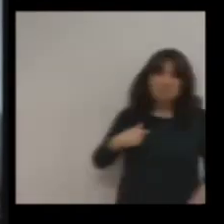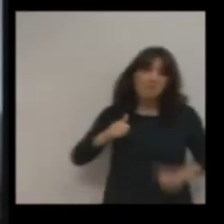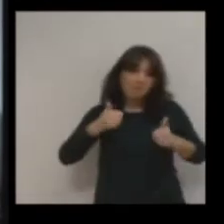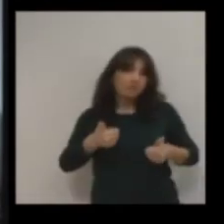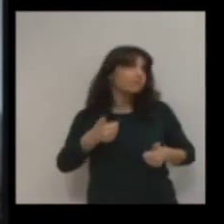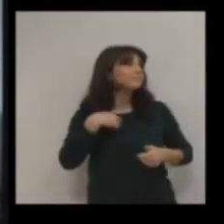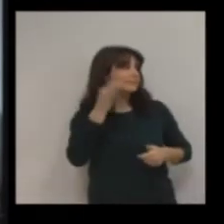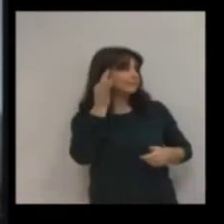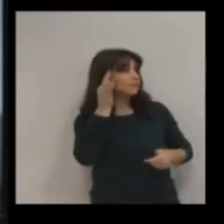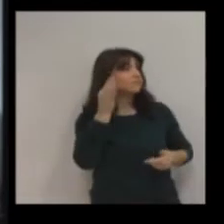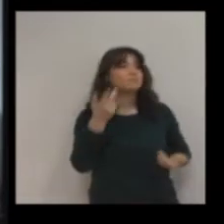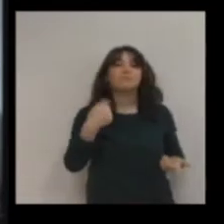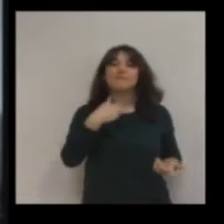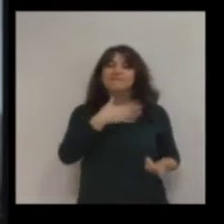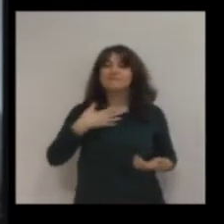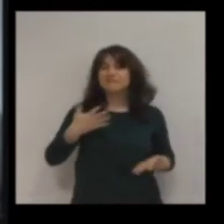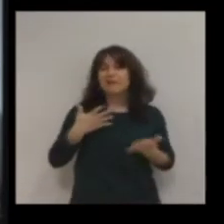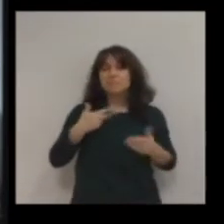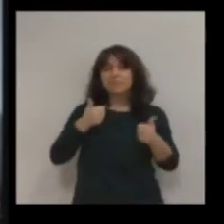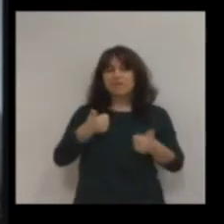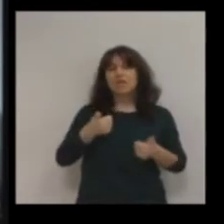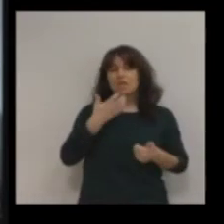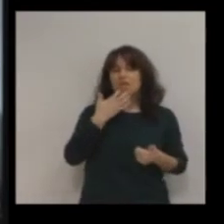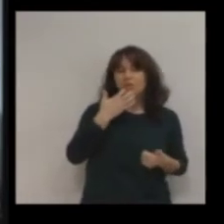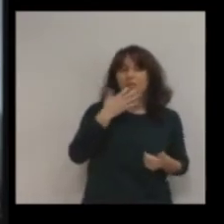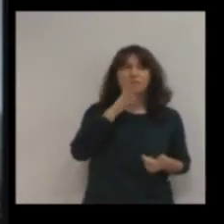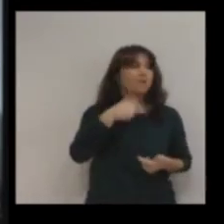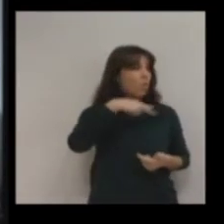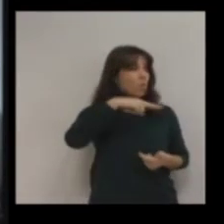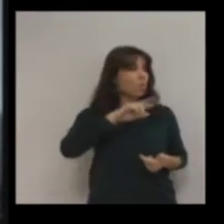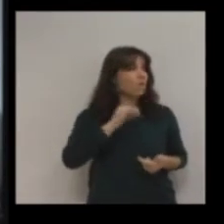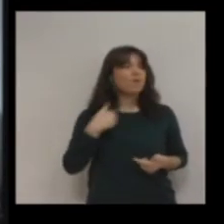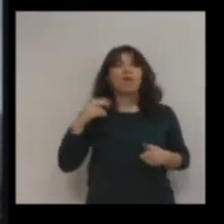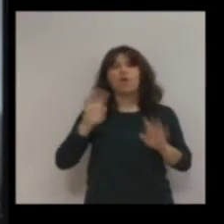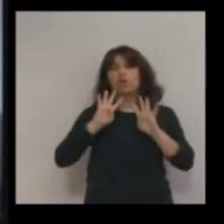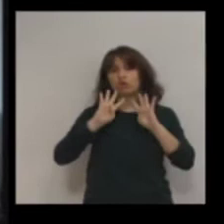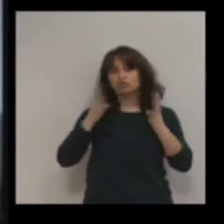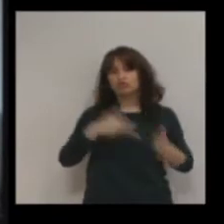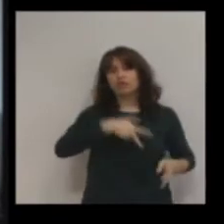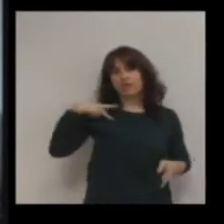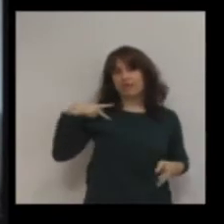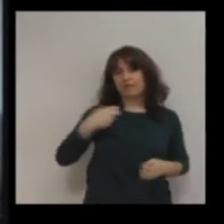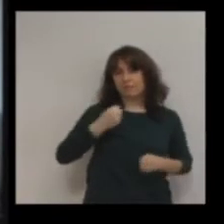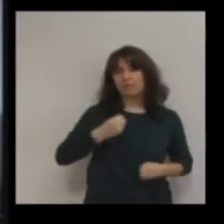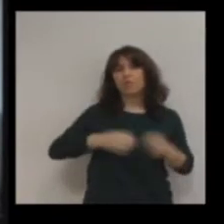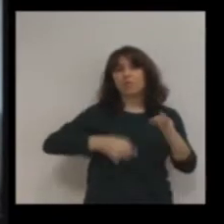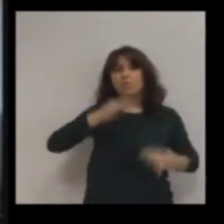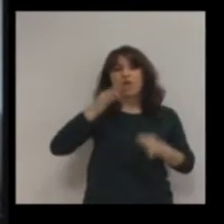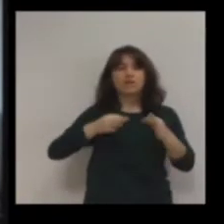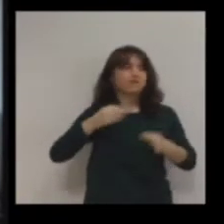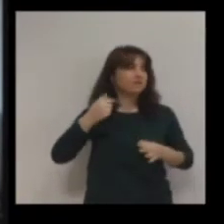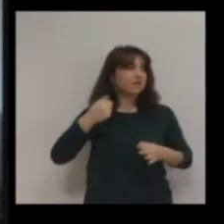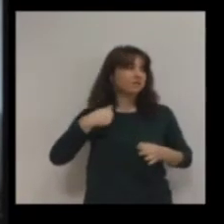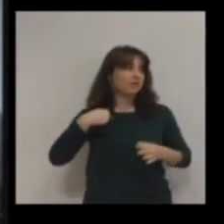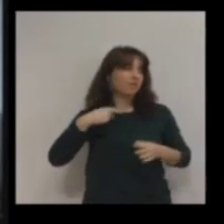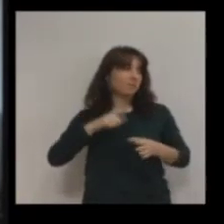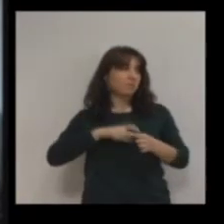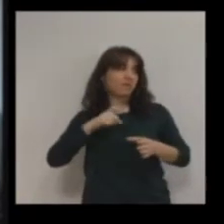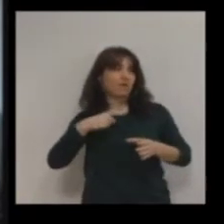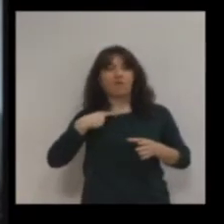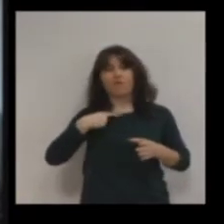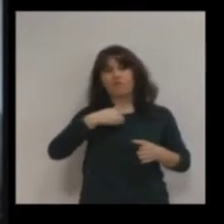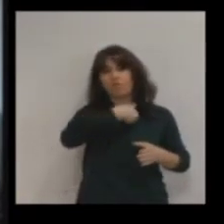Nuria yo he estado un periodo de tiempo en el Consejo General del Poder Judicial y está un poco alejada de la función